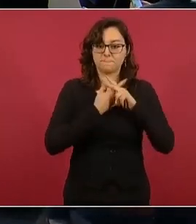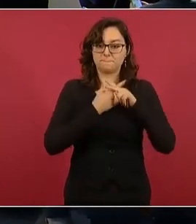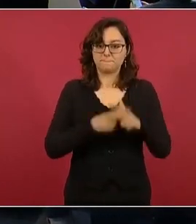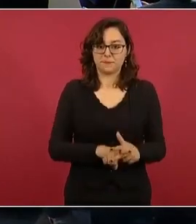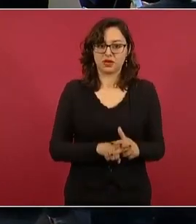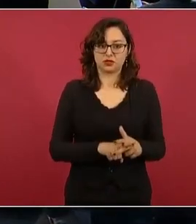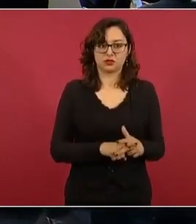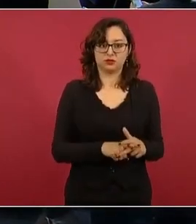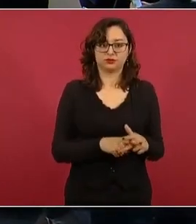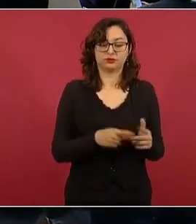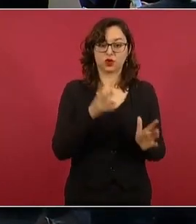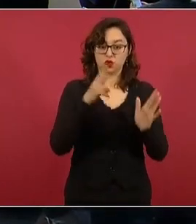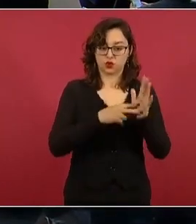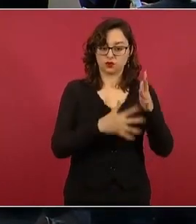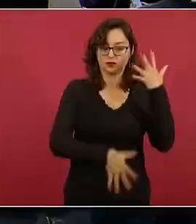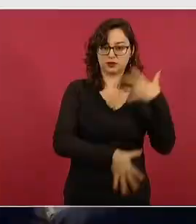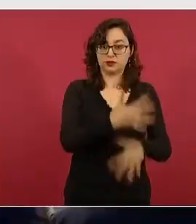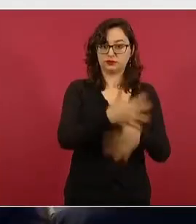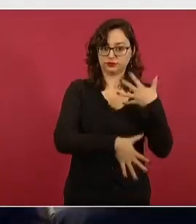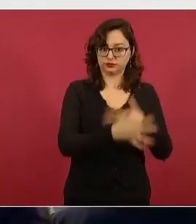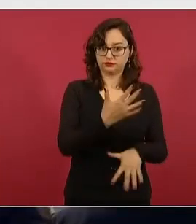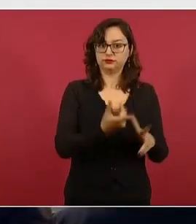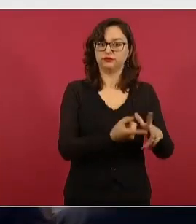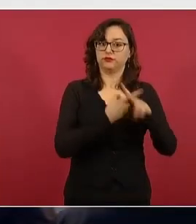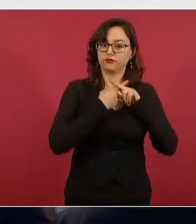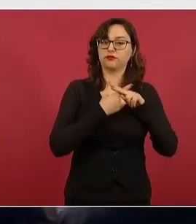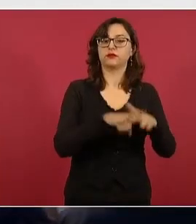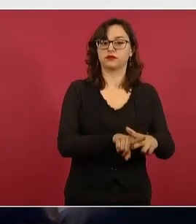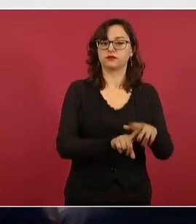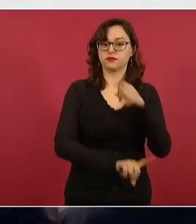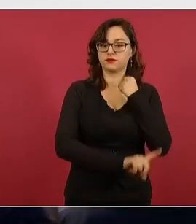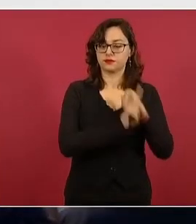Este es el 15, 2015,